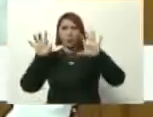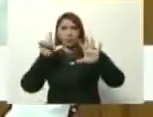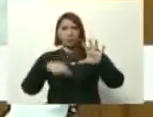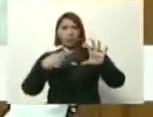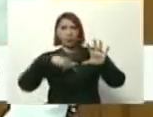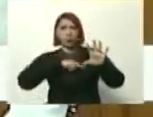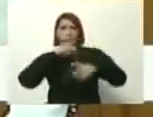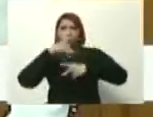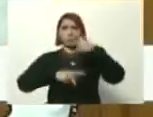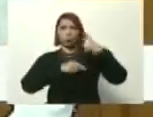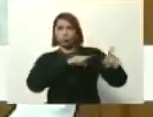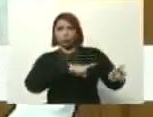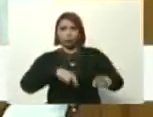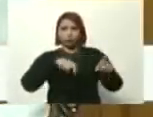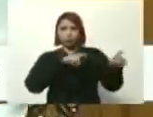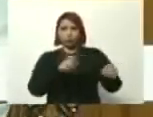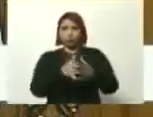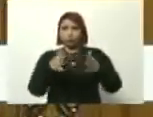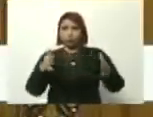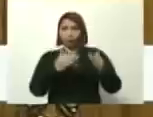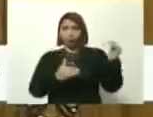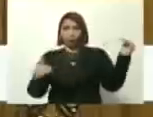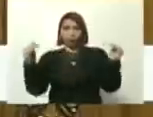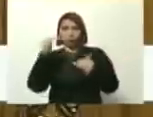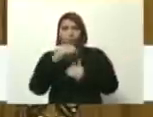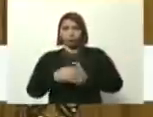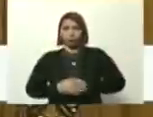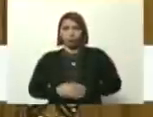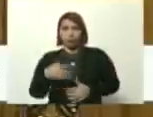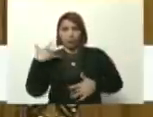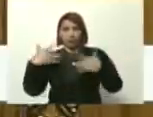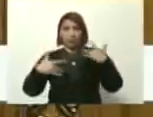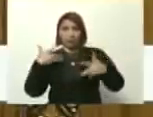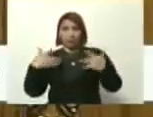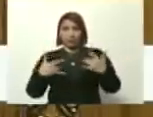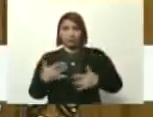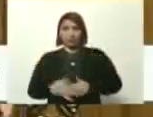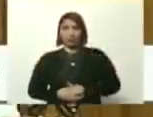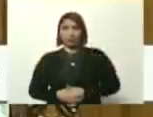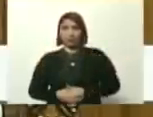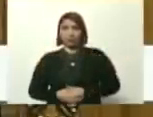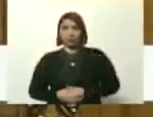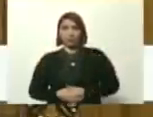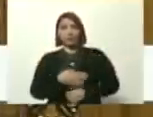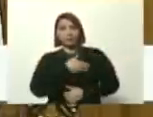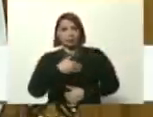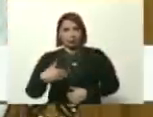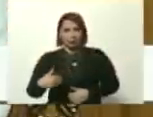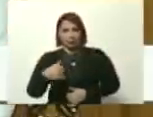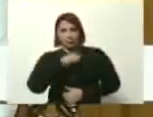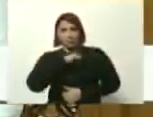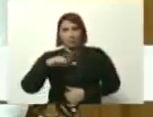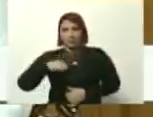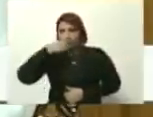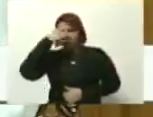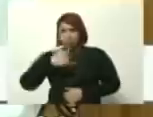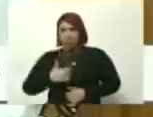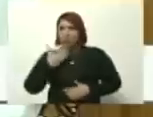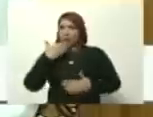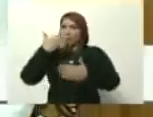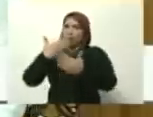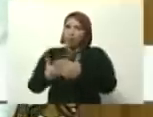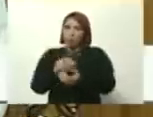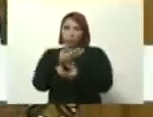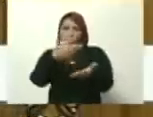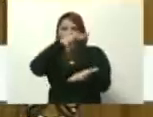campesinos han tenido grandes ventajas de esta actividad. Quería personalmente agradecerles porque ustedes aprobaron la